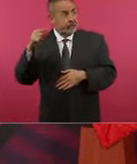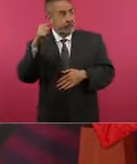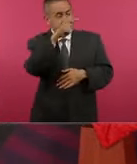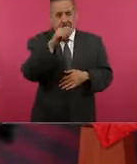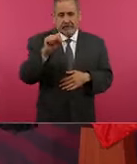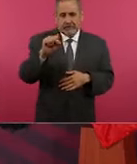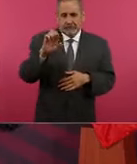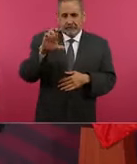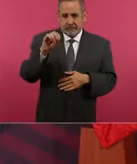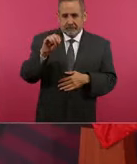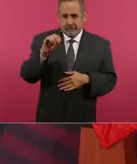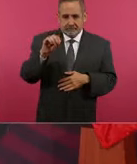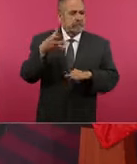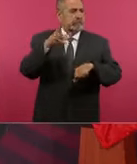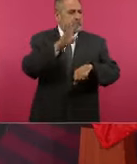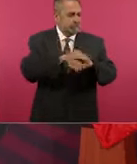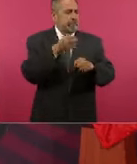en el norte,